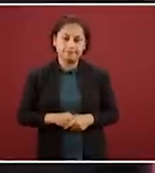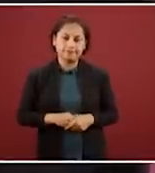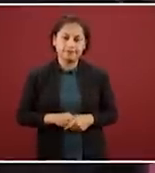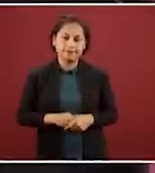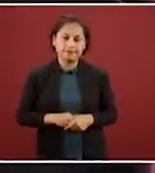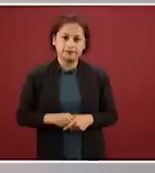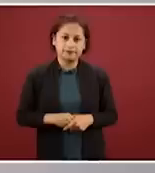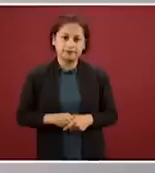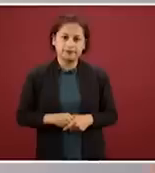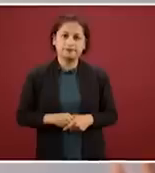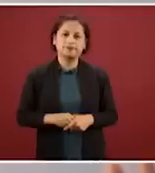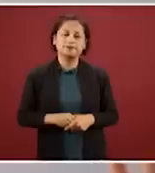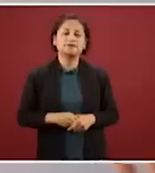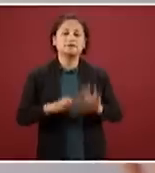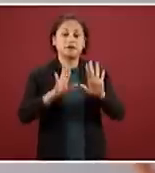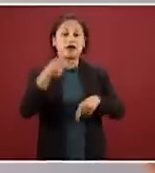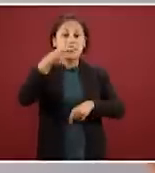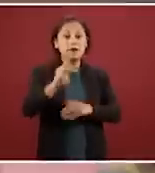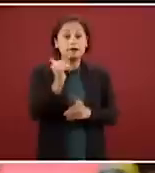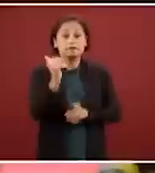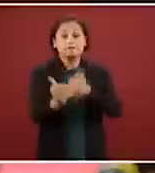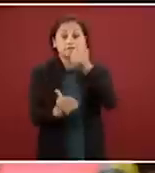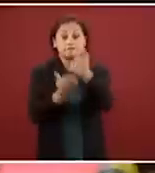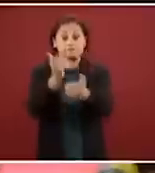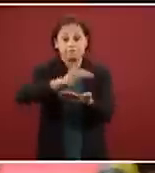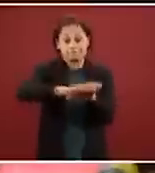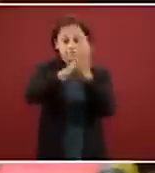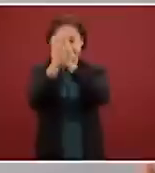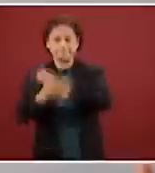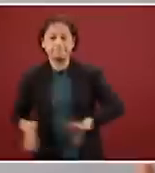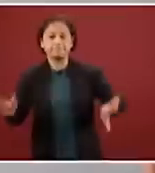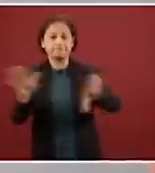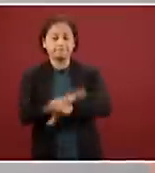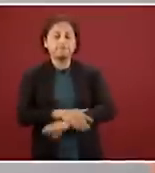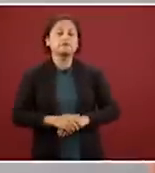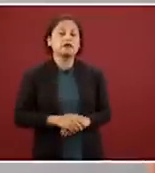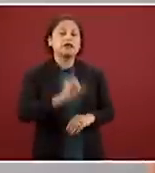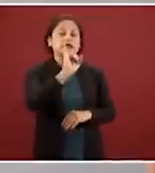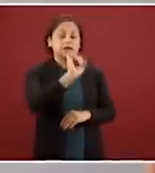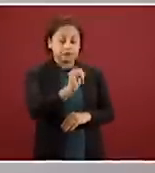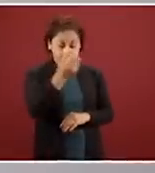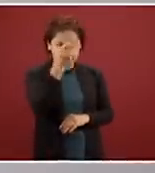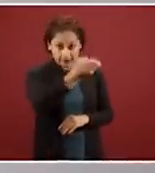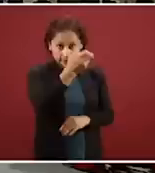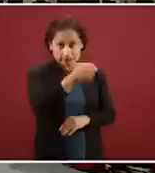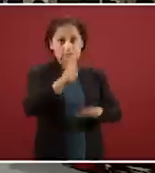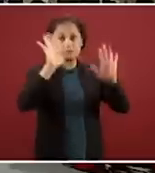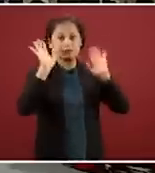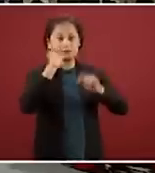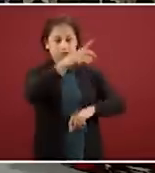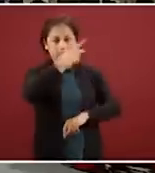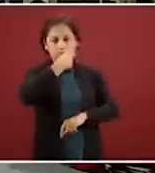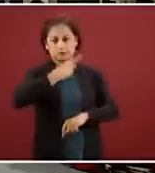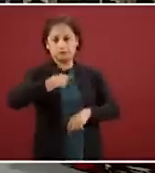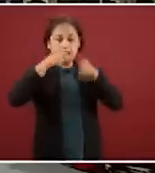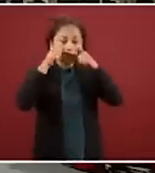Es un proceso. Ese es el punto, justamente porque, bueno, y además de que, qué bueno que dice que van a estar vigilantes de